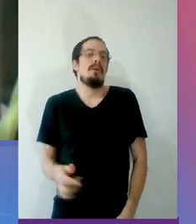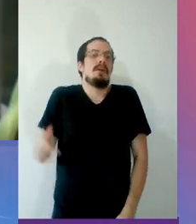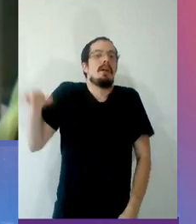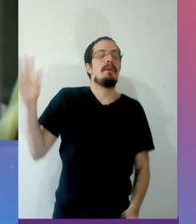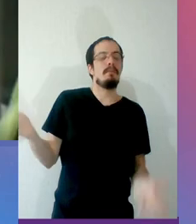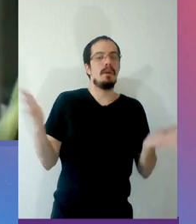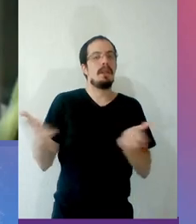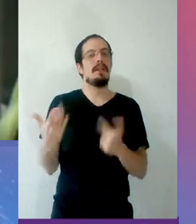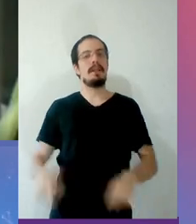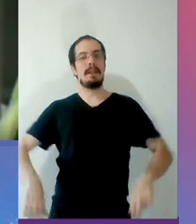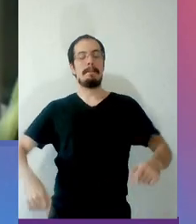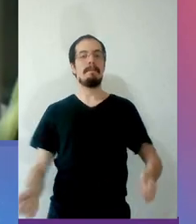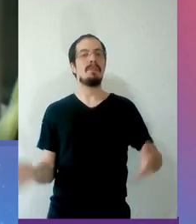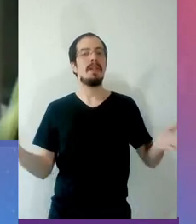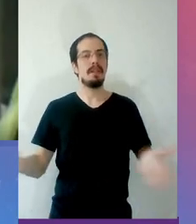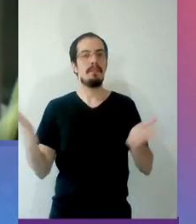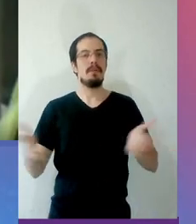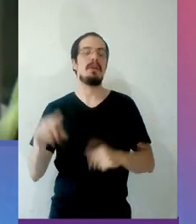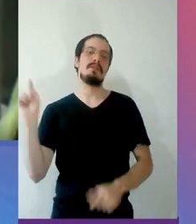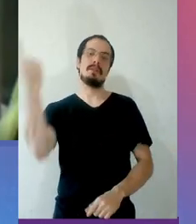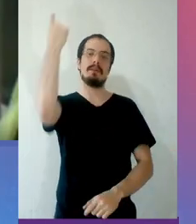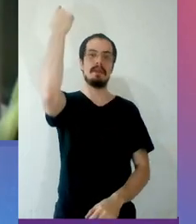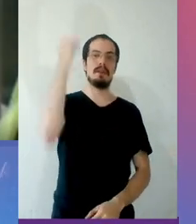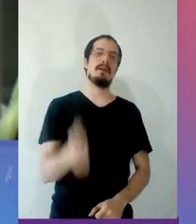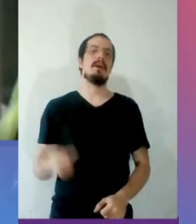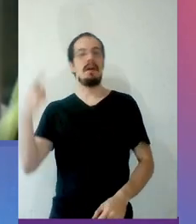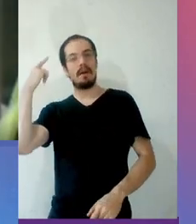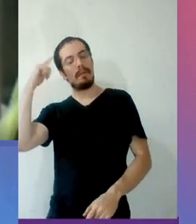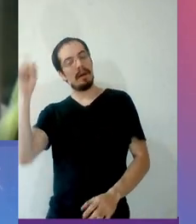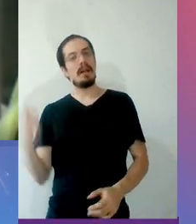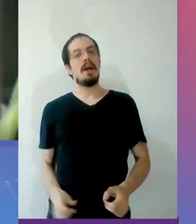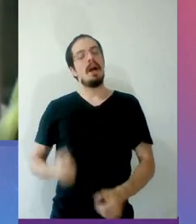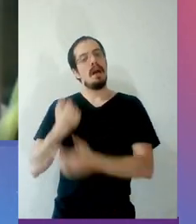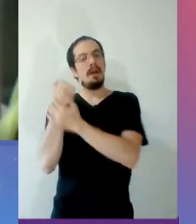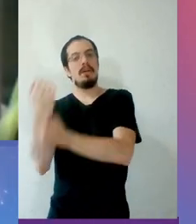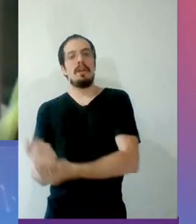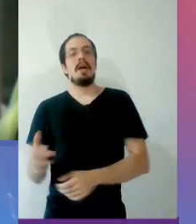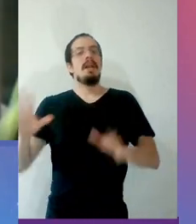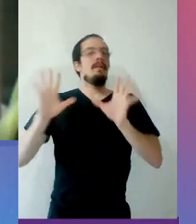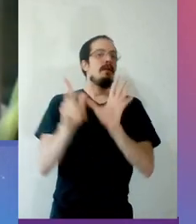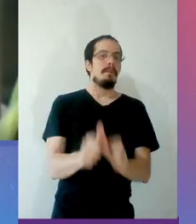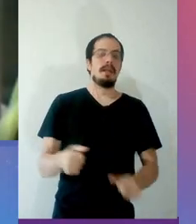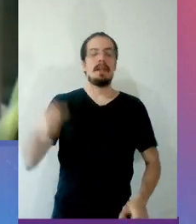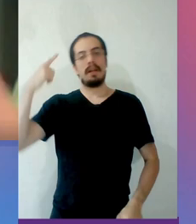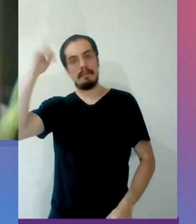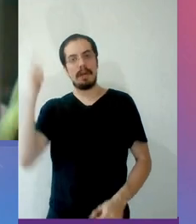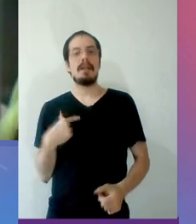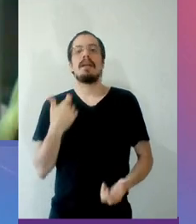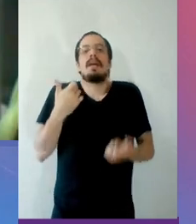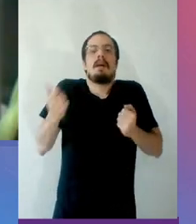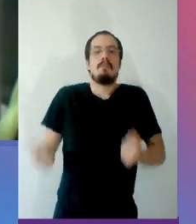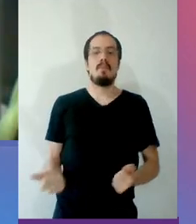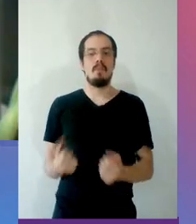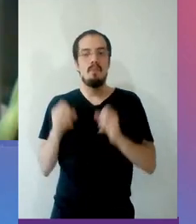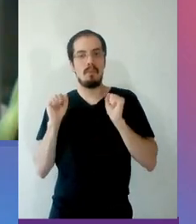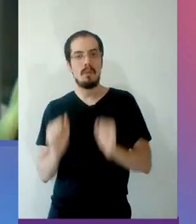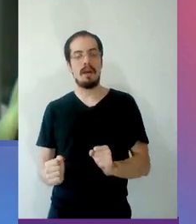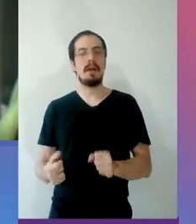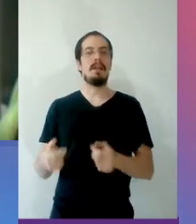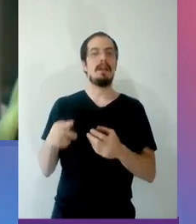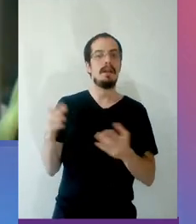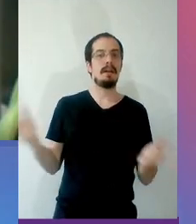en ayudar a las familias a que puedan a darle tips, a